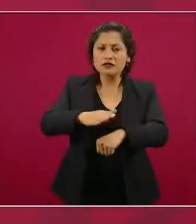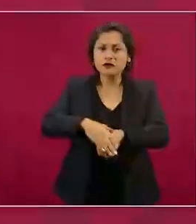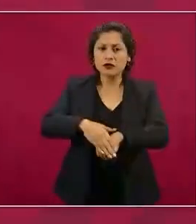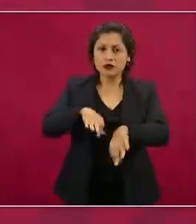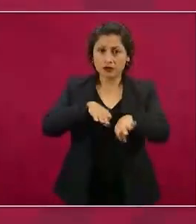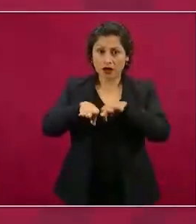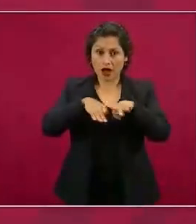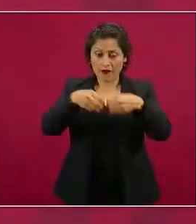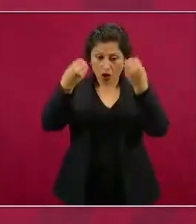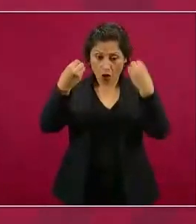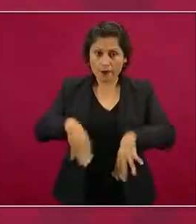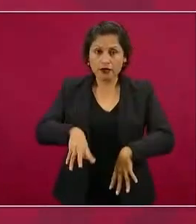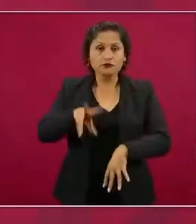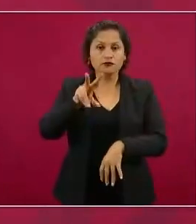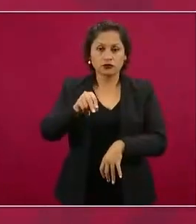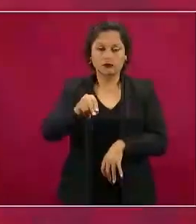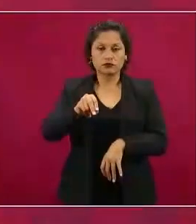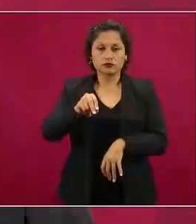Y que no se dejen